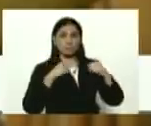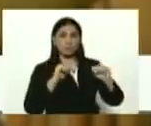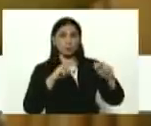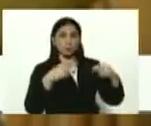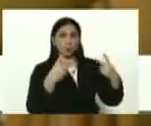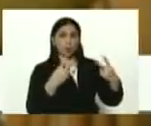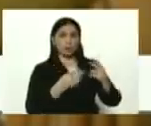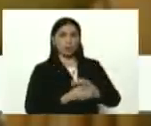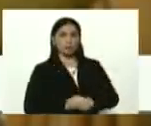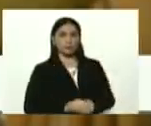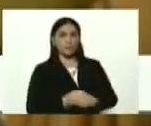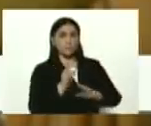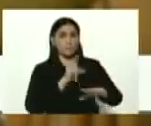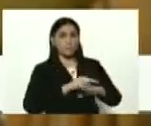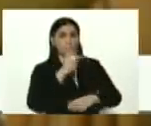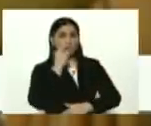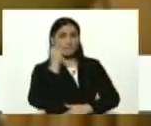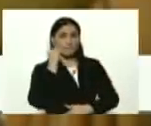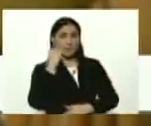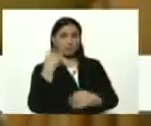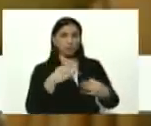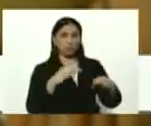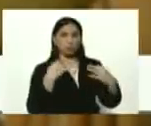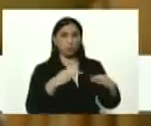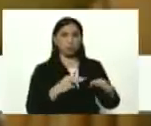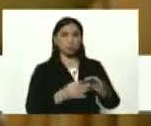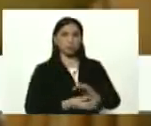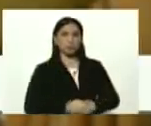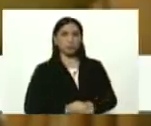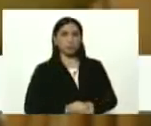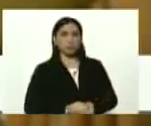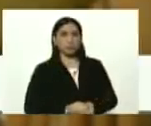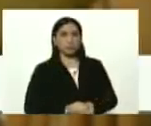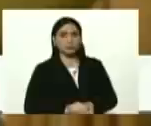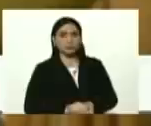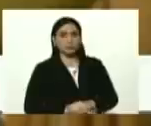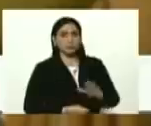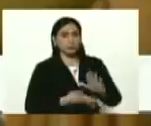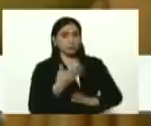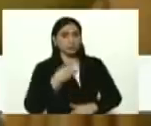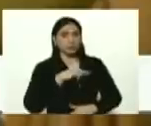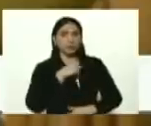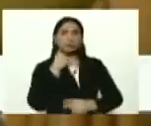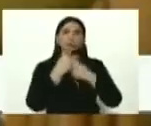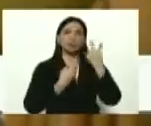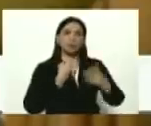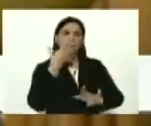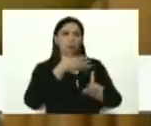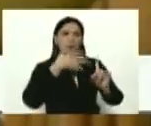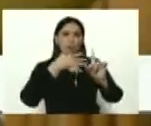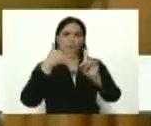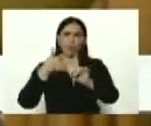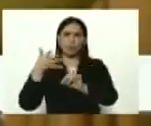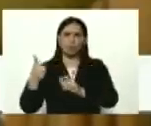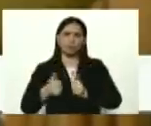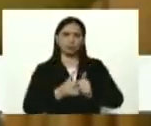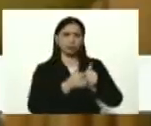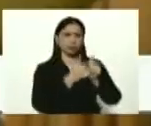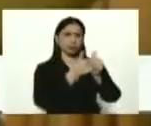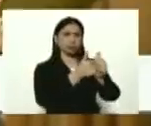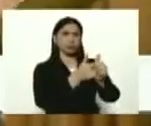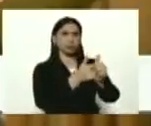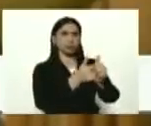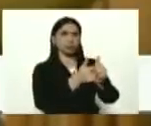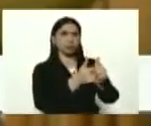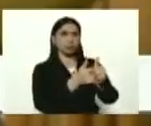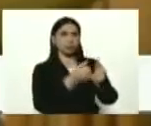son médicos y naturópatas del IBIC. Fueron nuestros ponentes quienes nos formaron, quienes nos acompañaron, y